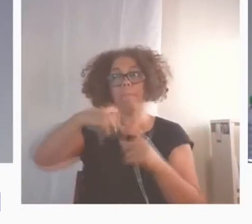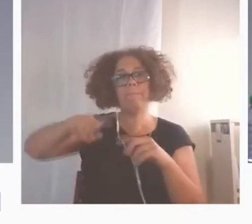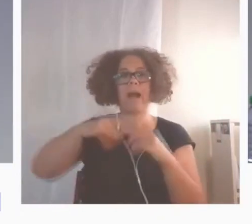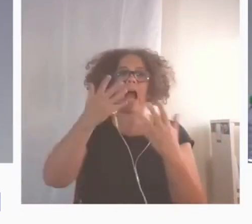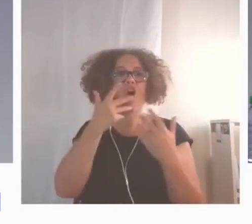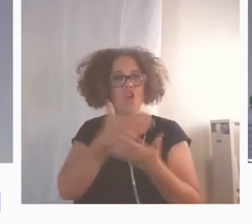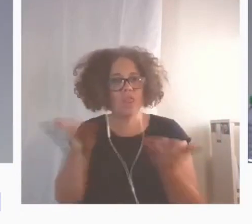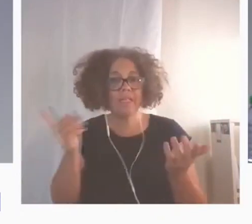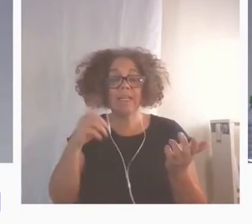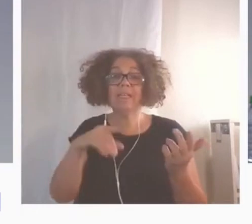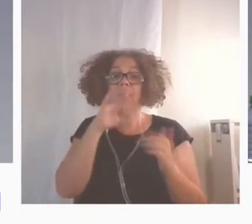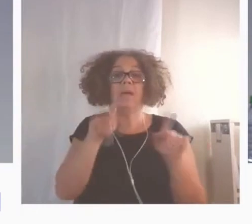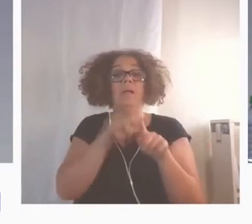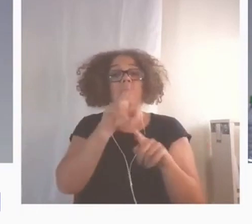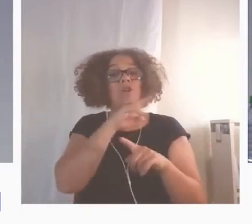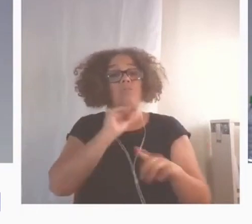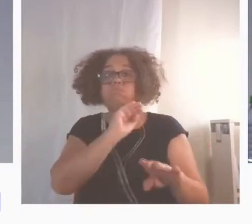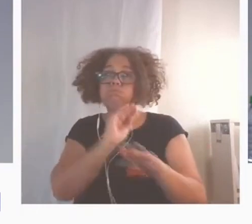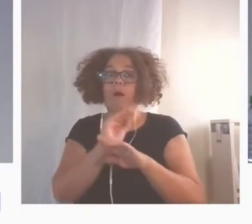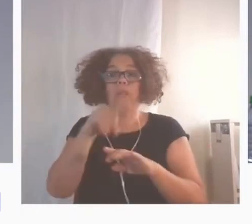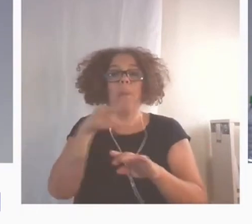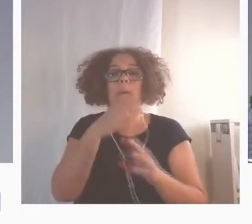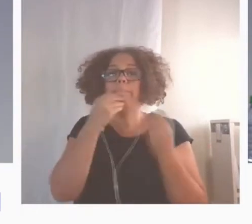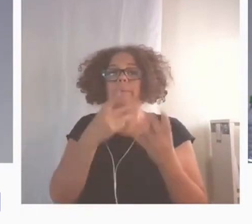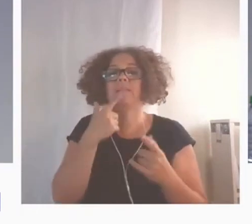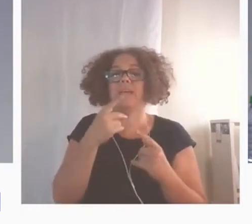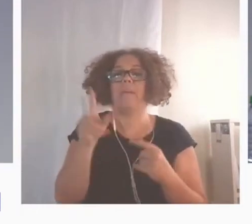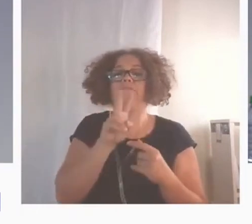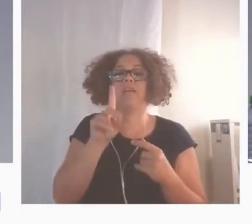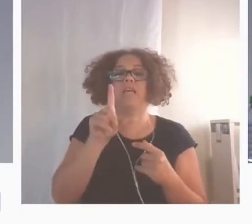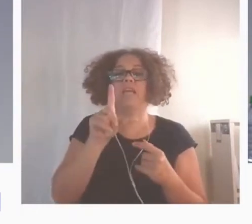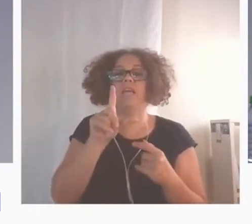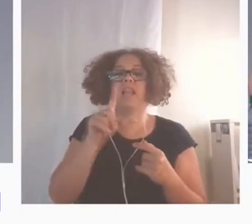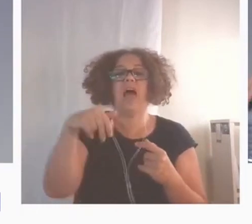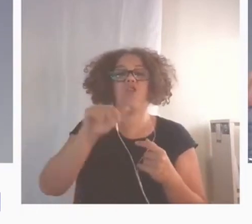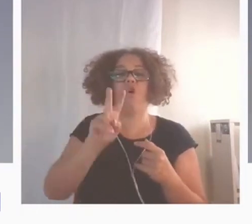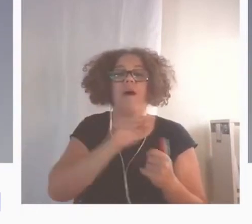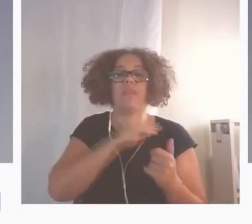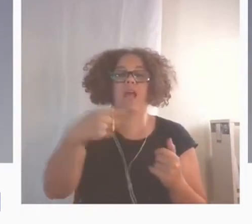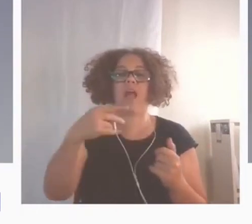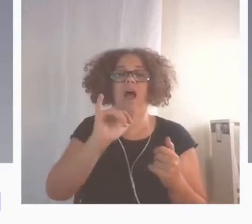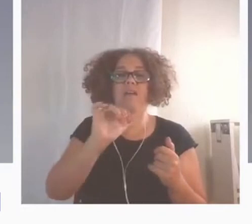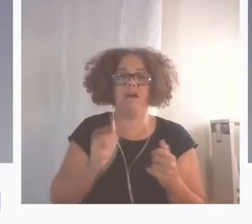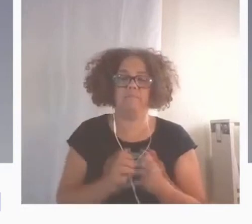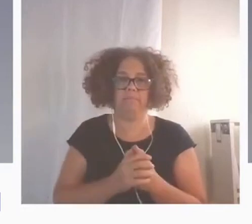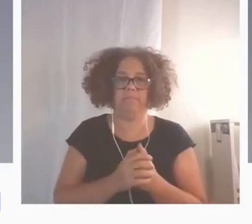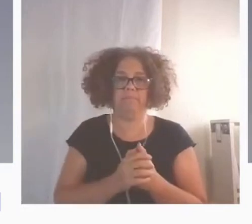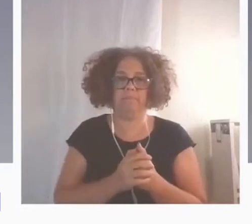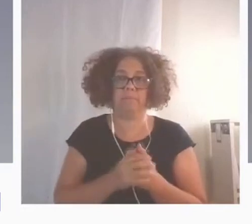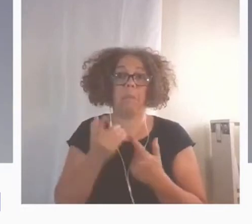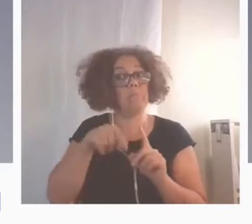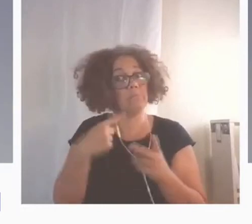fondo, también preservar todo lo que es la Vila Nova de Gaia. En paralelo, también hacemos algo un poco